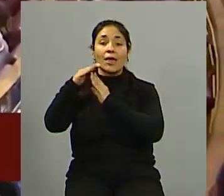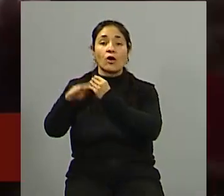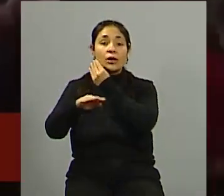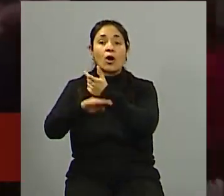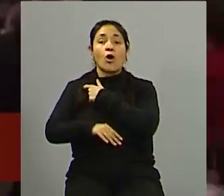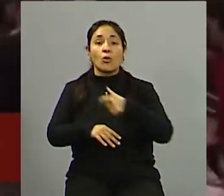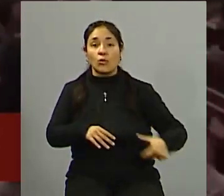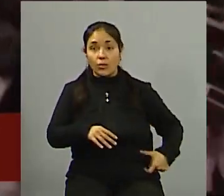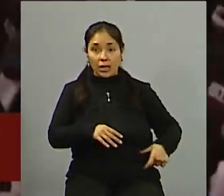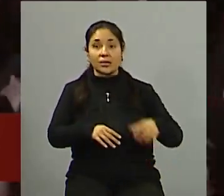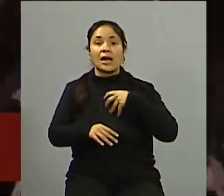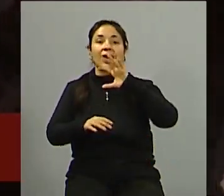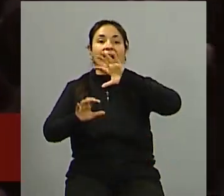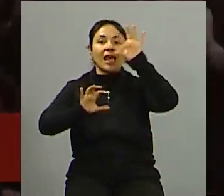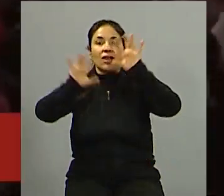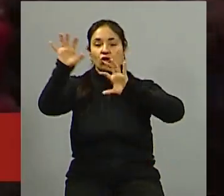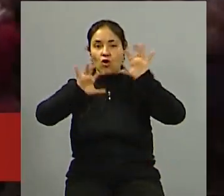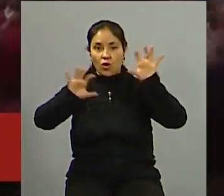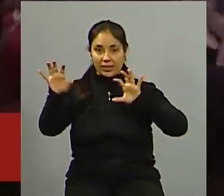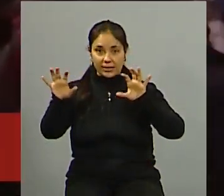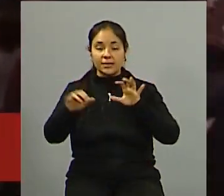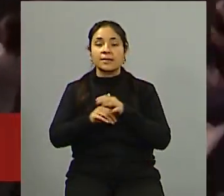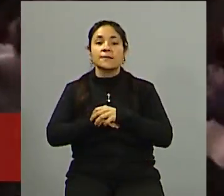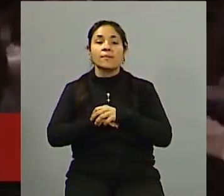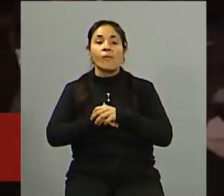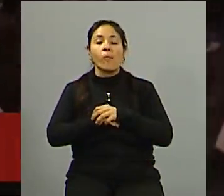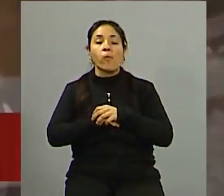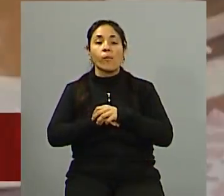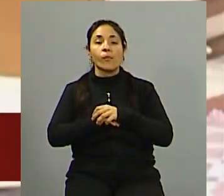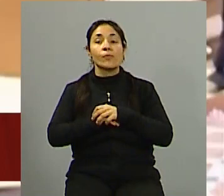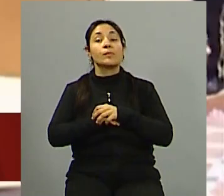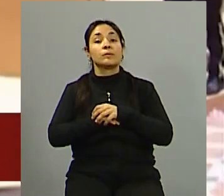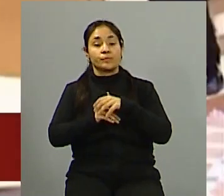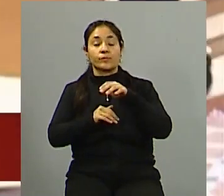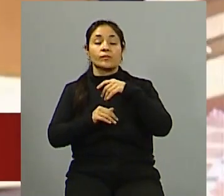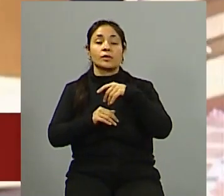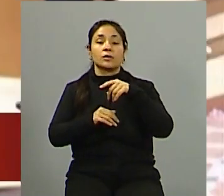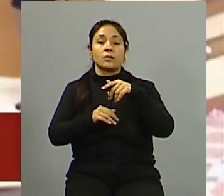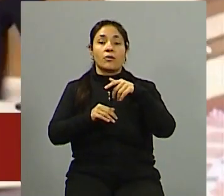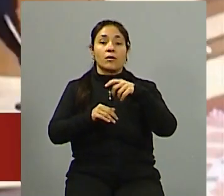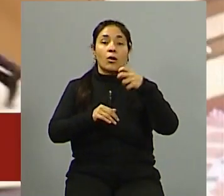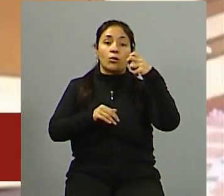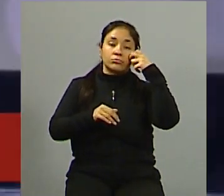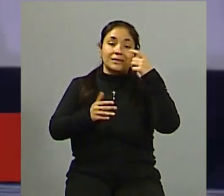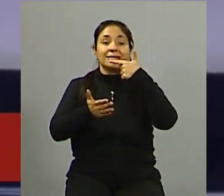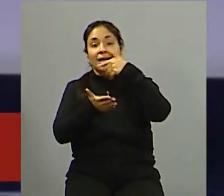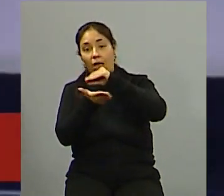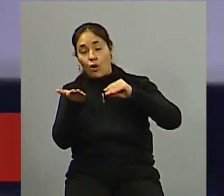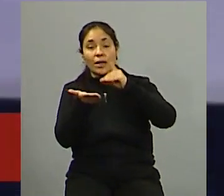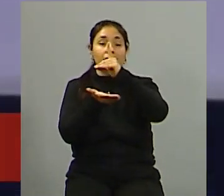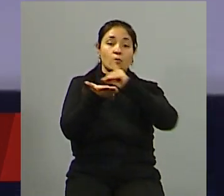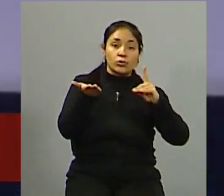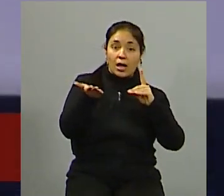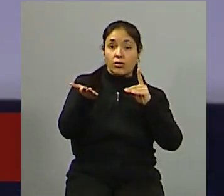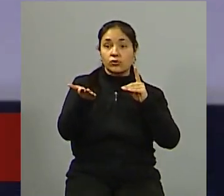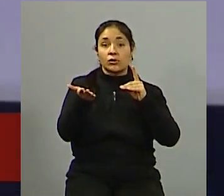Estado es la de regiones, ¿sí? Región autonómica. Y a partir de ahí los legisladores proceden, ¿sí? Si ganan